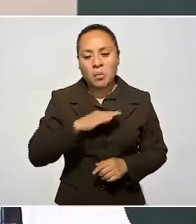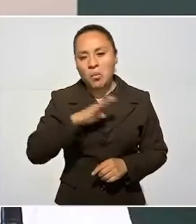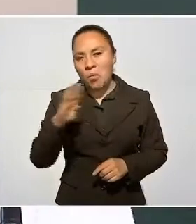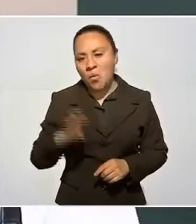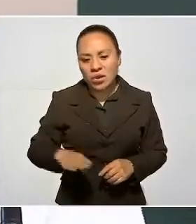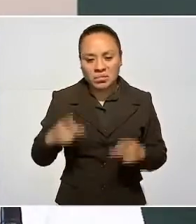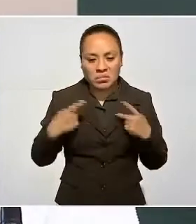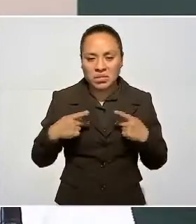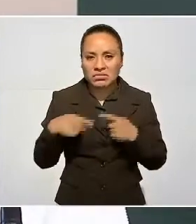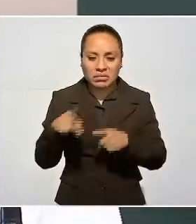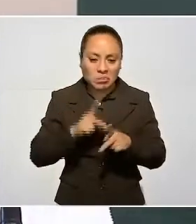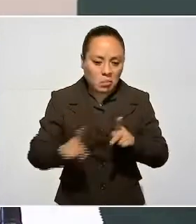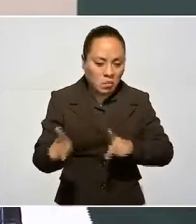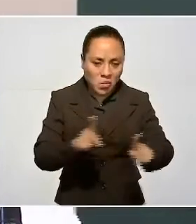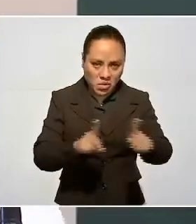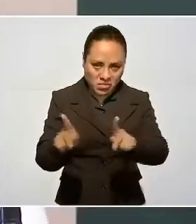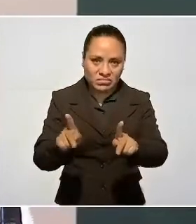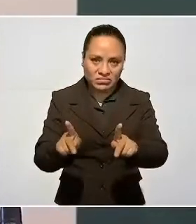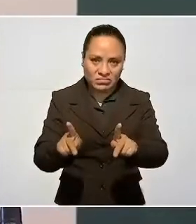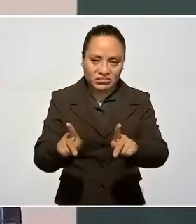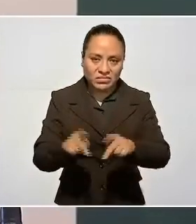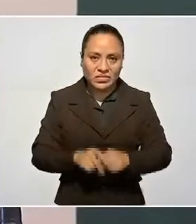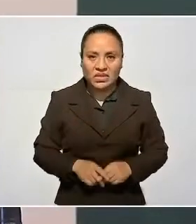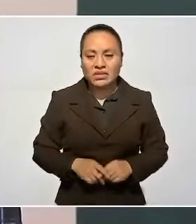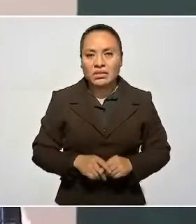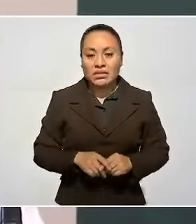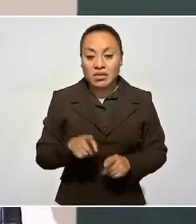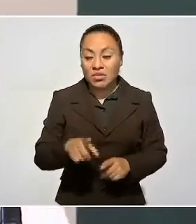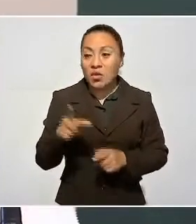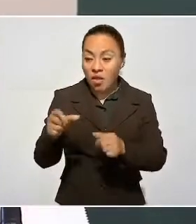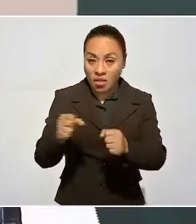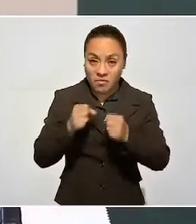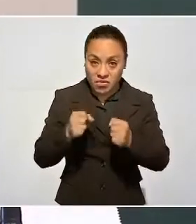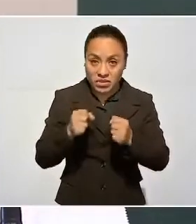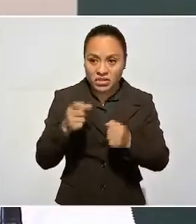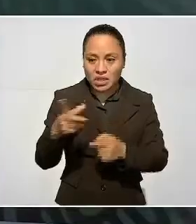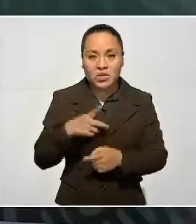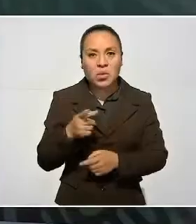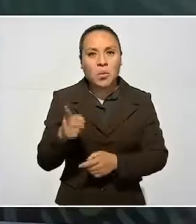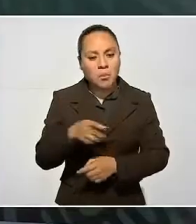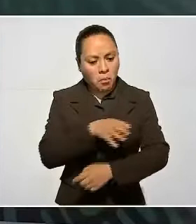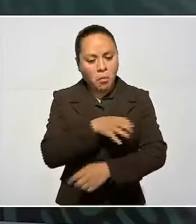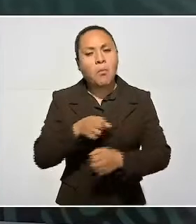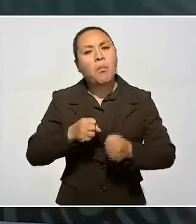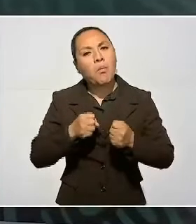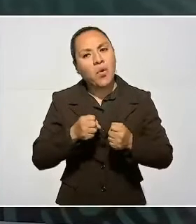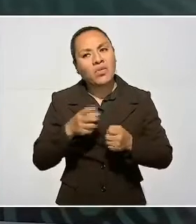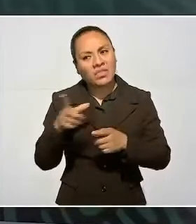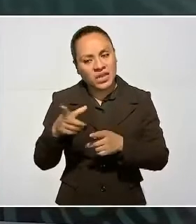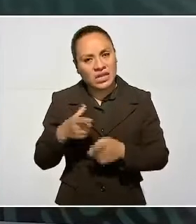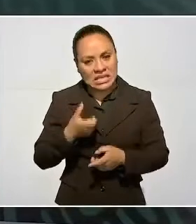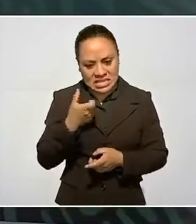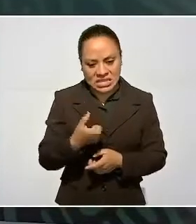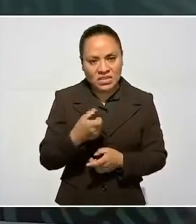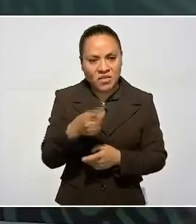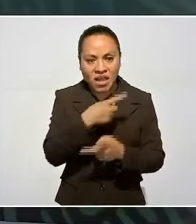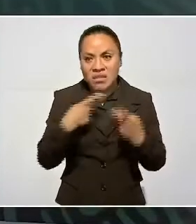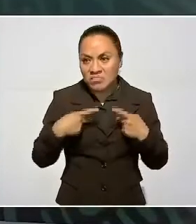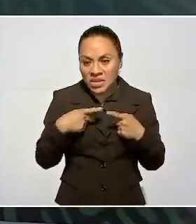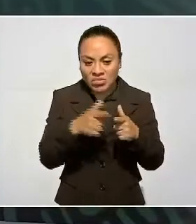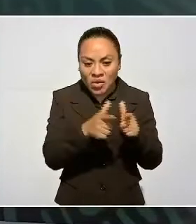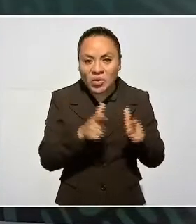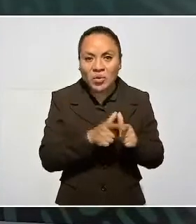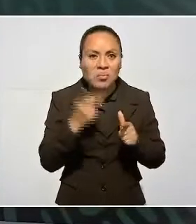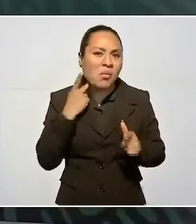para nuestros pueblos. Con la fuerza de su poder y su dinero pretenden detener el rescate de